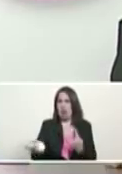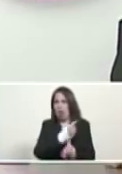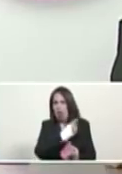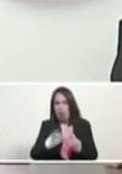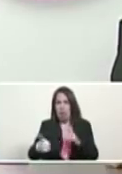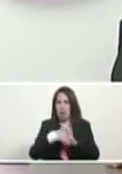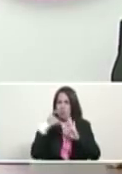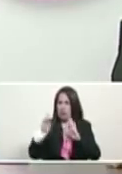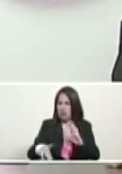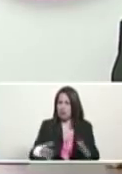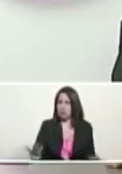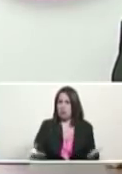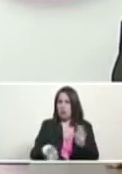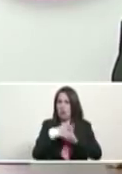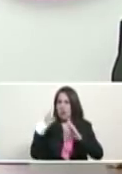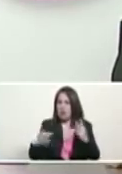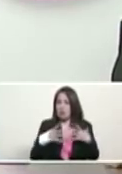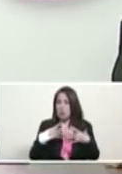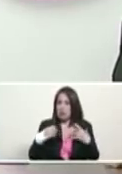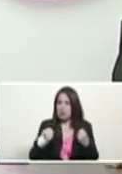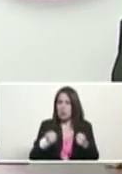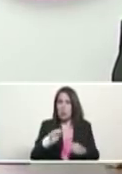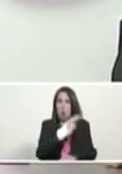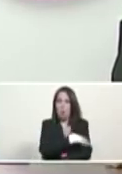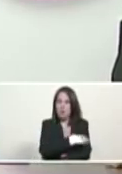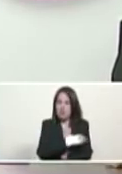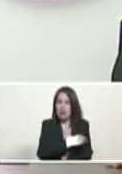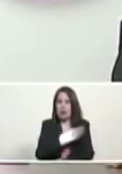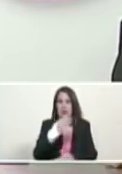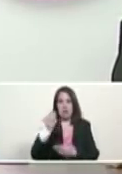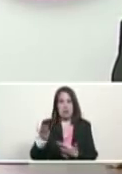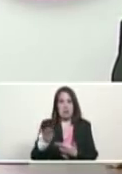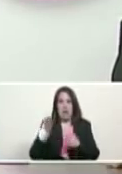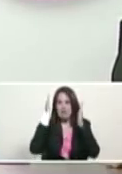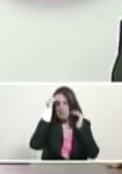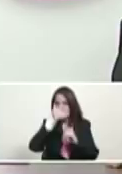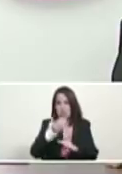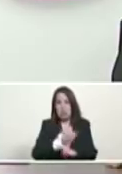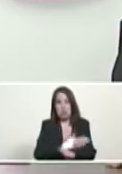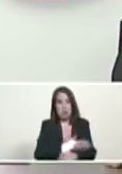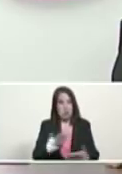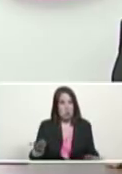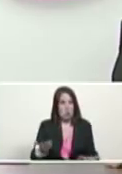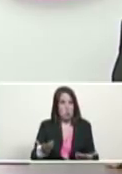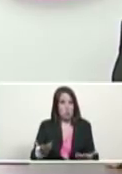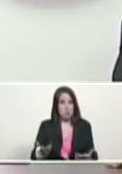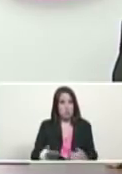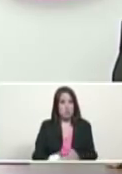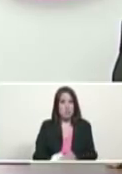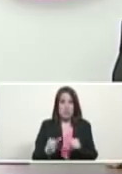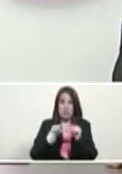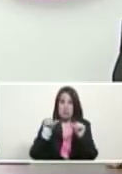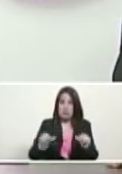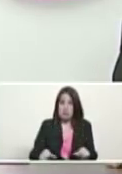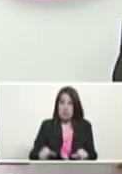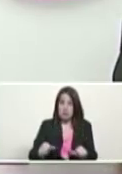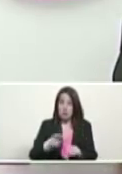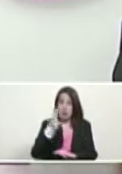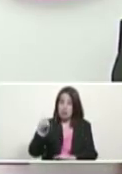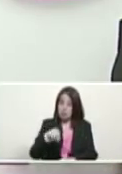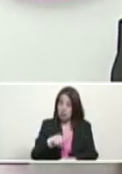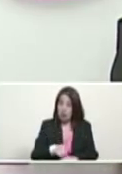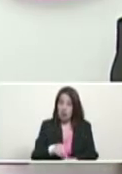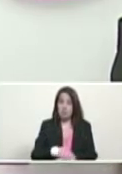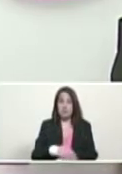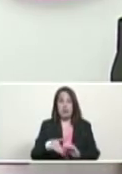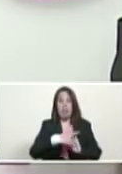el derecho a la salud de los pacientes que están en los hospitales y de los que son atendidos en el sistema de salud nacional, el derecho al